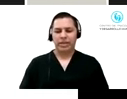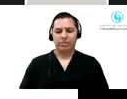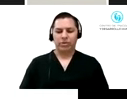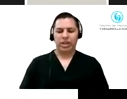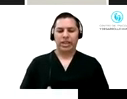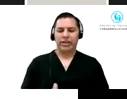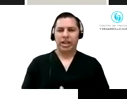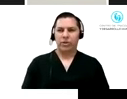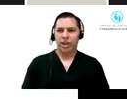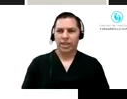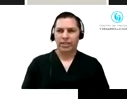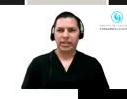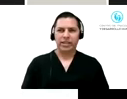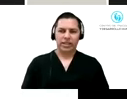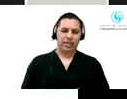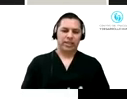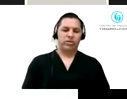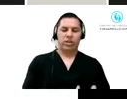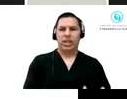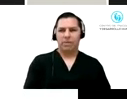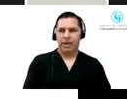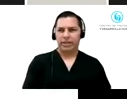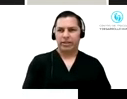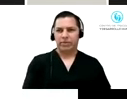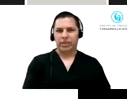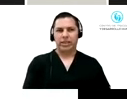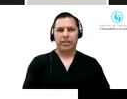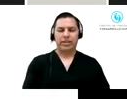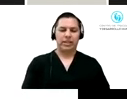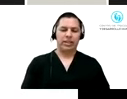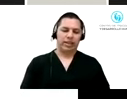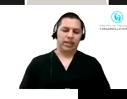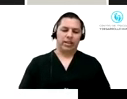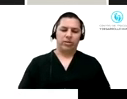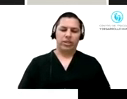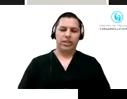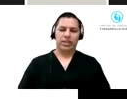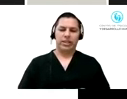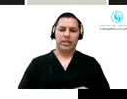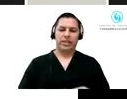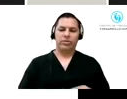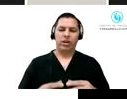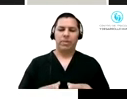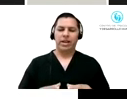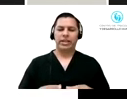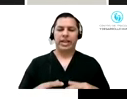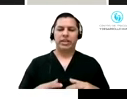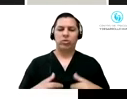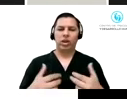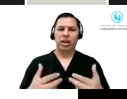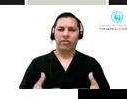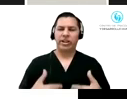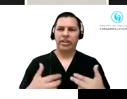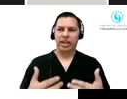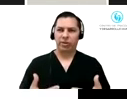otro país porque a través de la violencia se obtiene la paz, ¿verdad? Entonces es una paz que hace